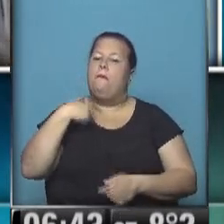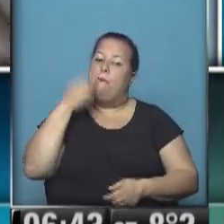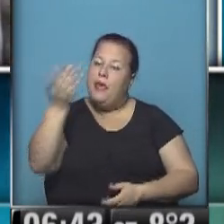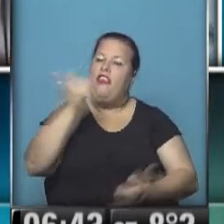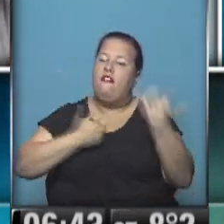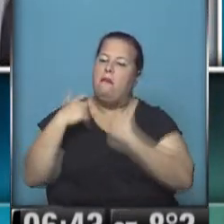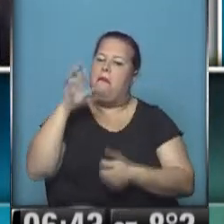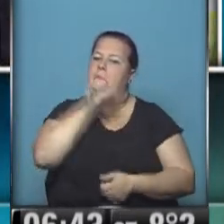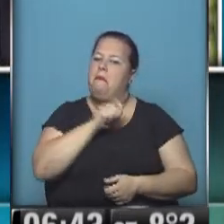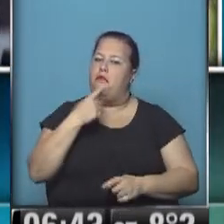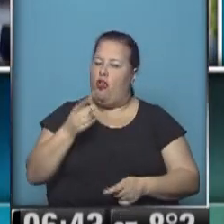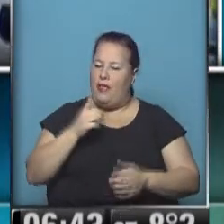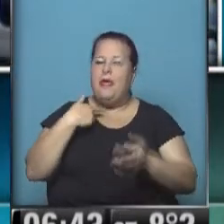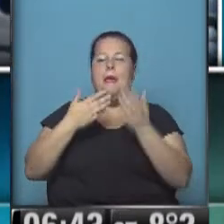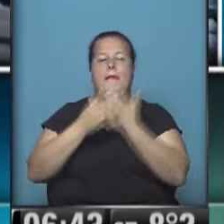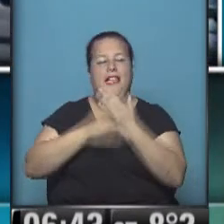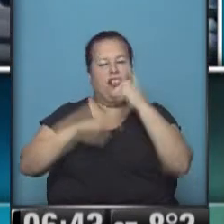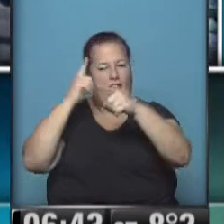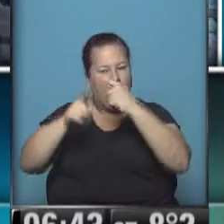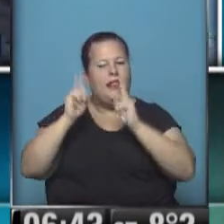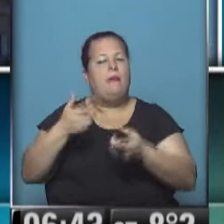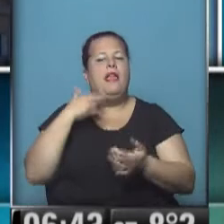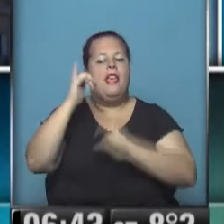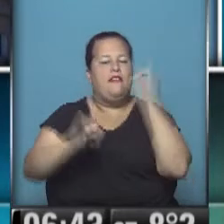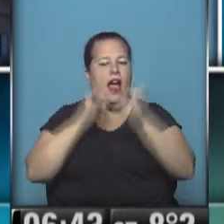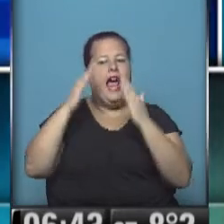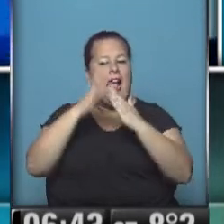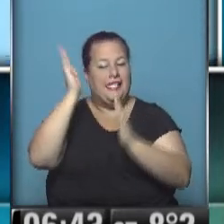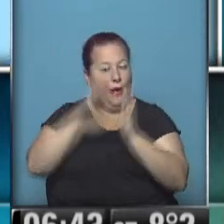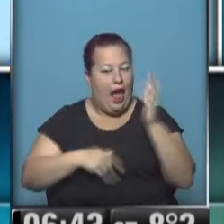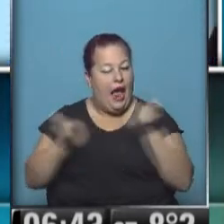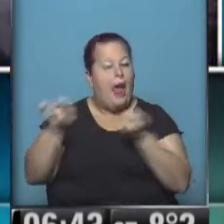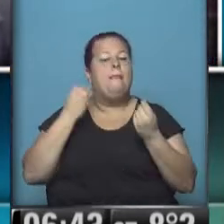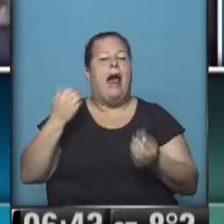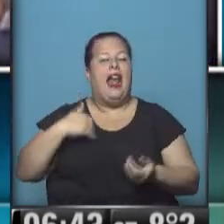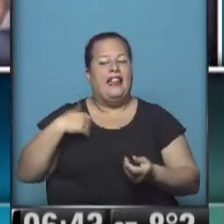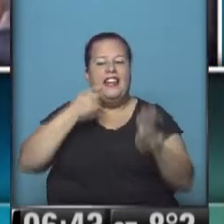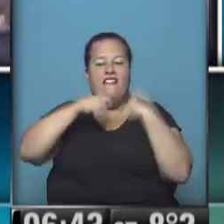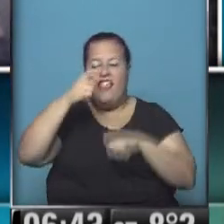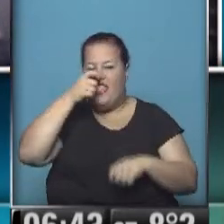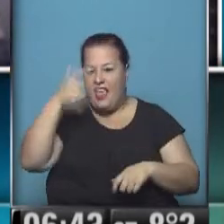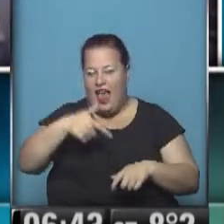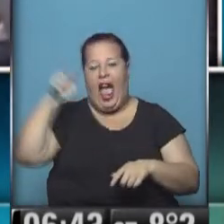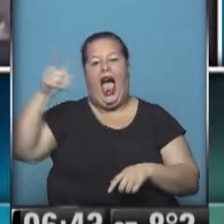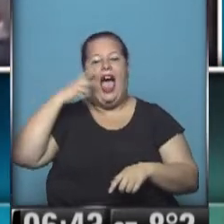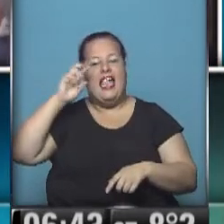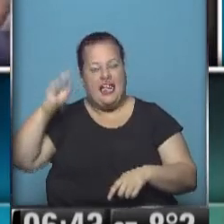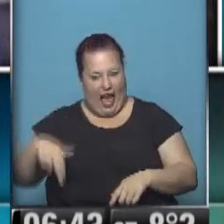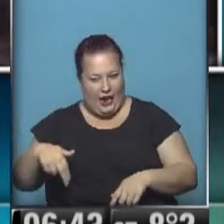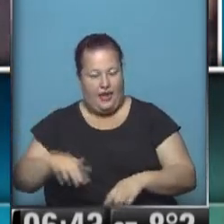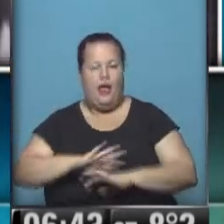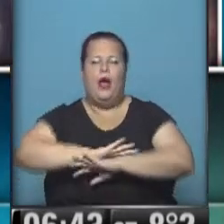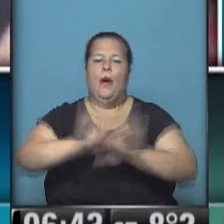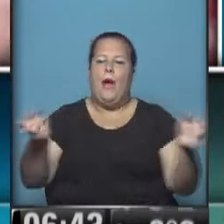de información de cancillería además brindó detalle de la gestión de la casa blanca para que argentina le venda combustible nuclear a irán levanten